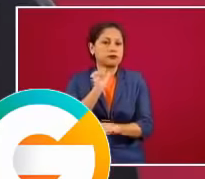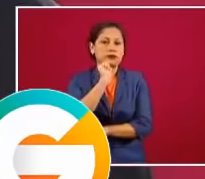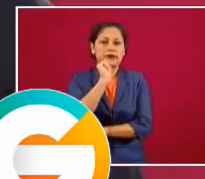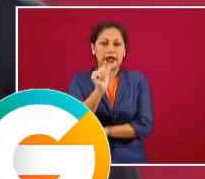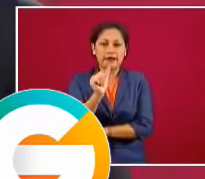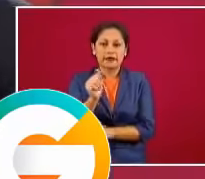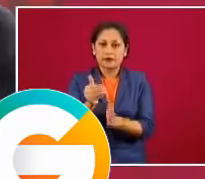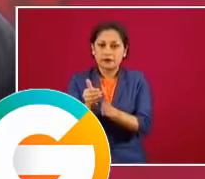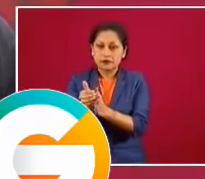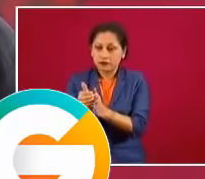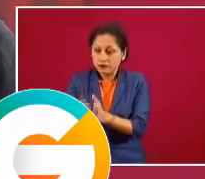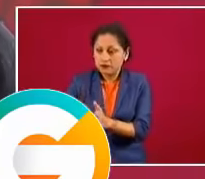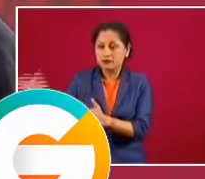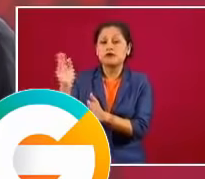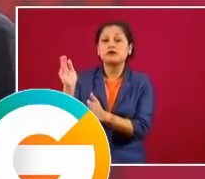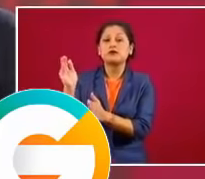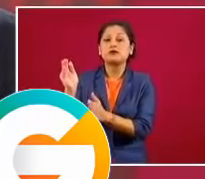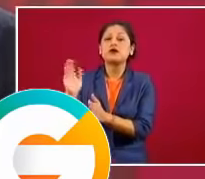Pero tienen